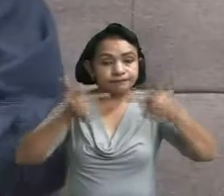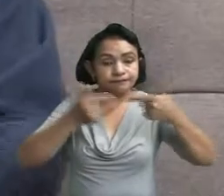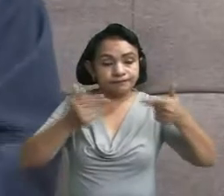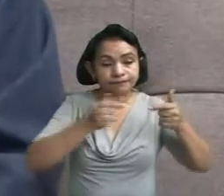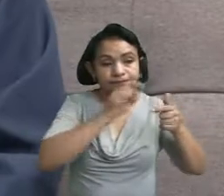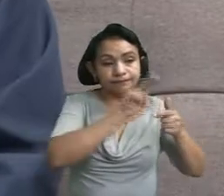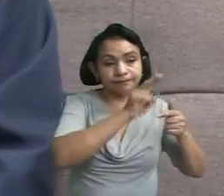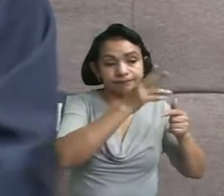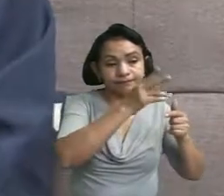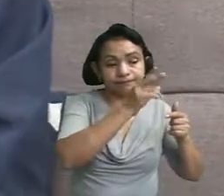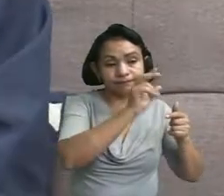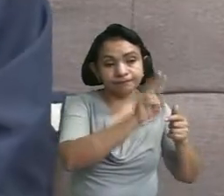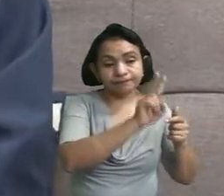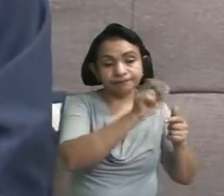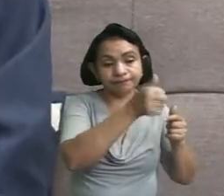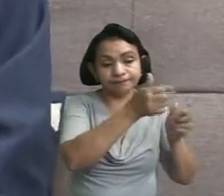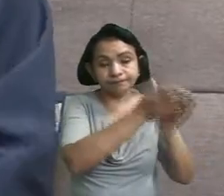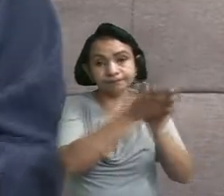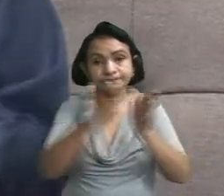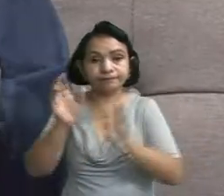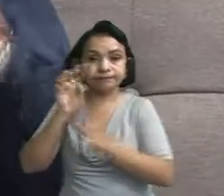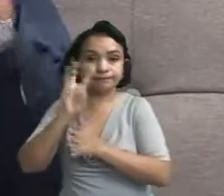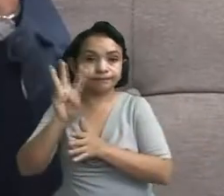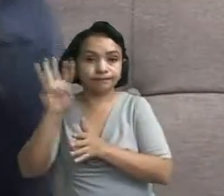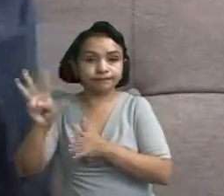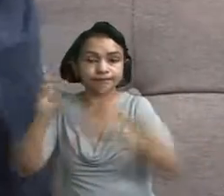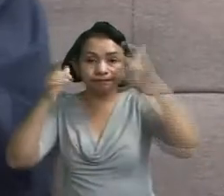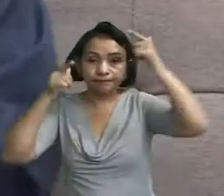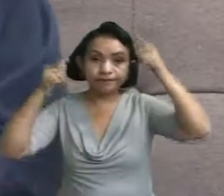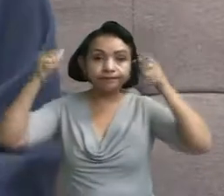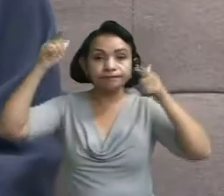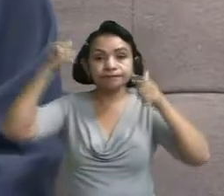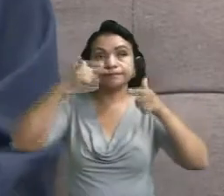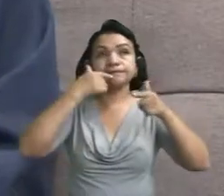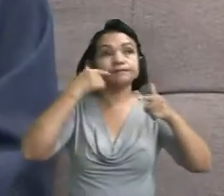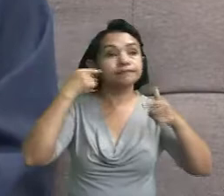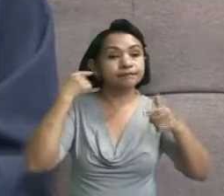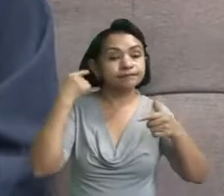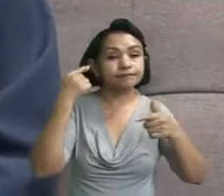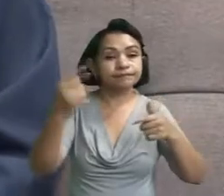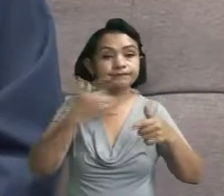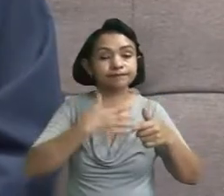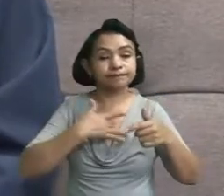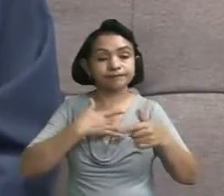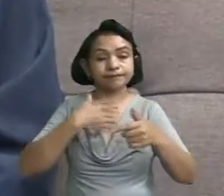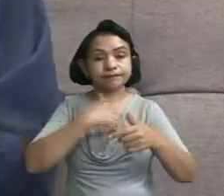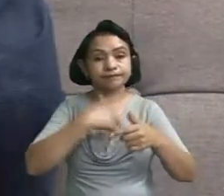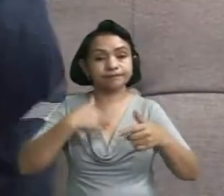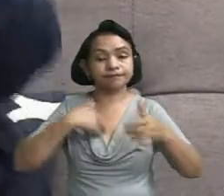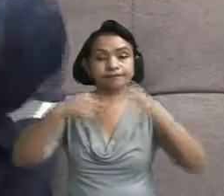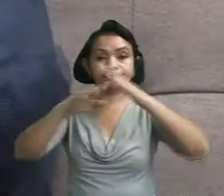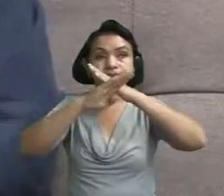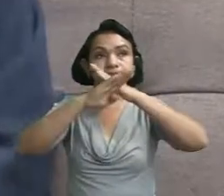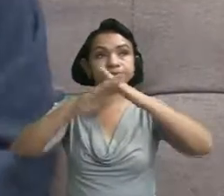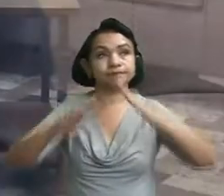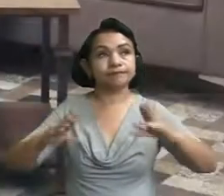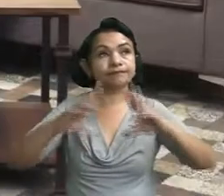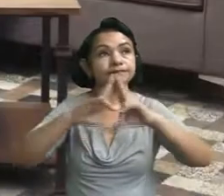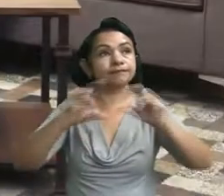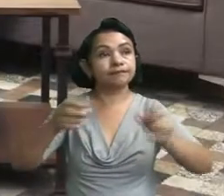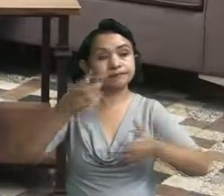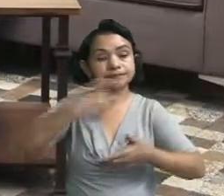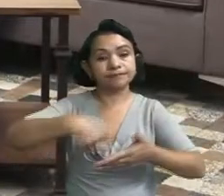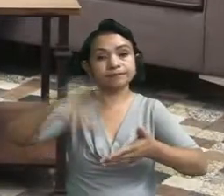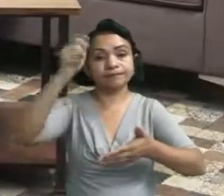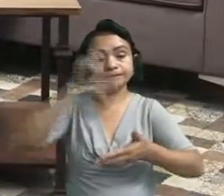1926 y 1933, Sandino plantea, bueno, es necesario construir la paz en Nicaragua. Y él firmó la paz con el presidente